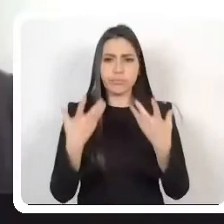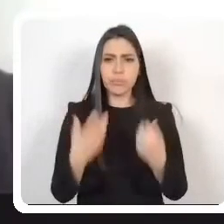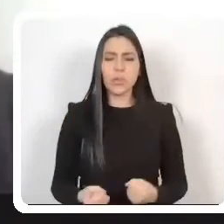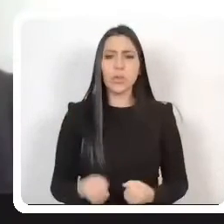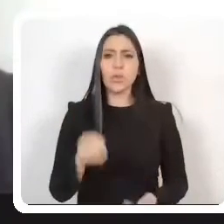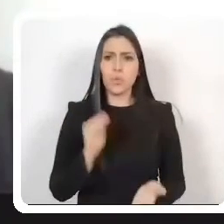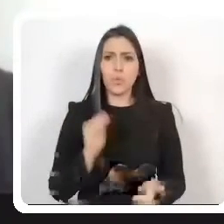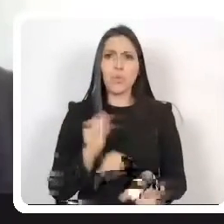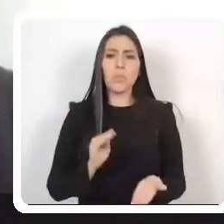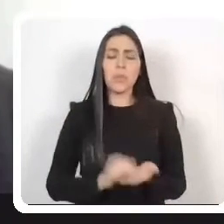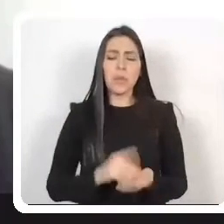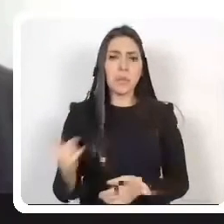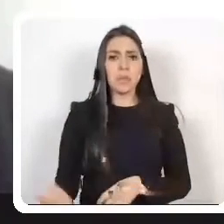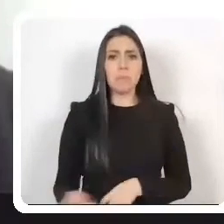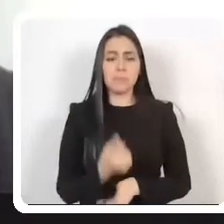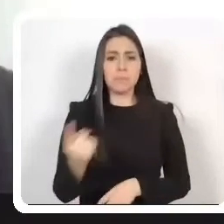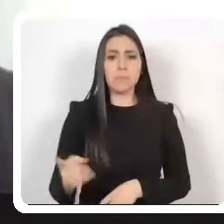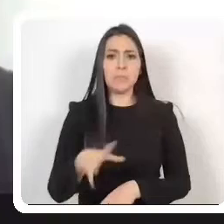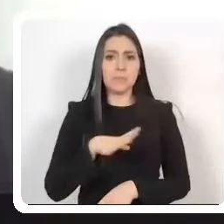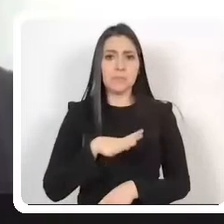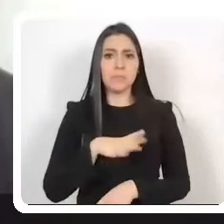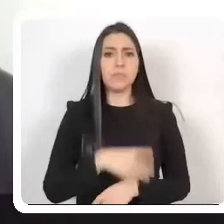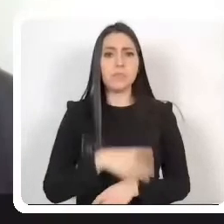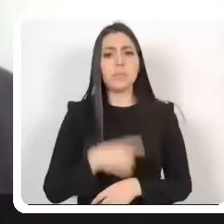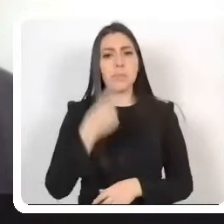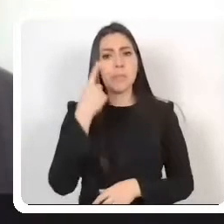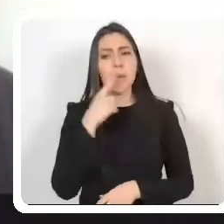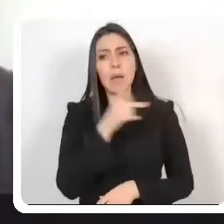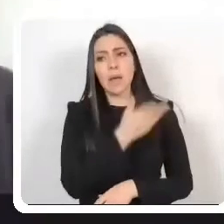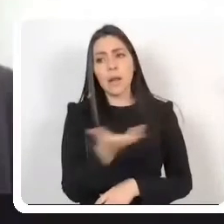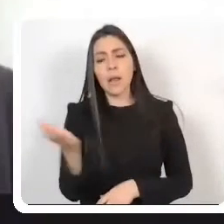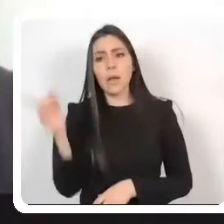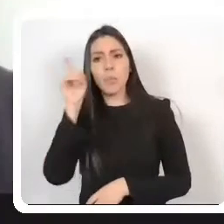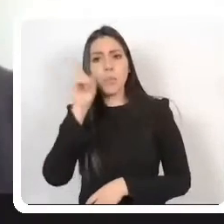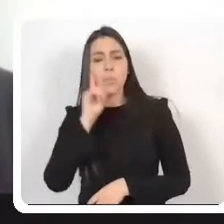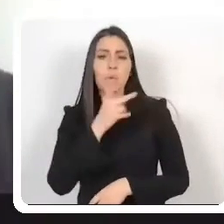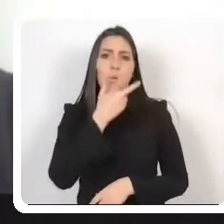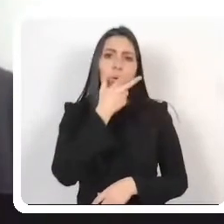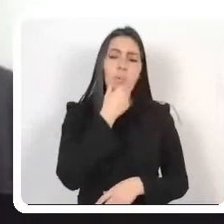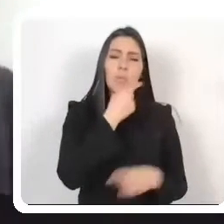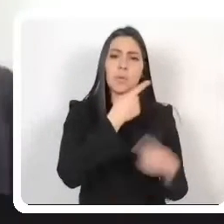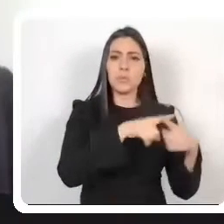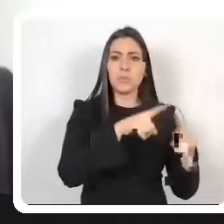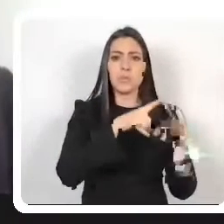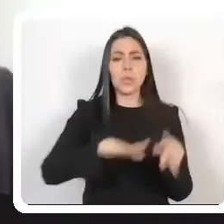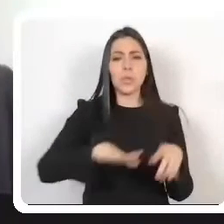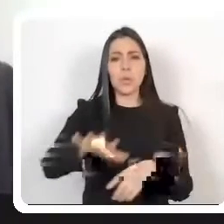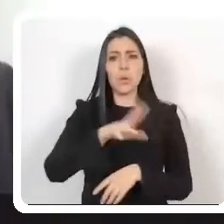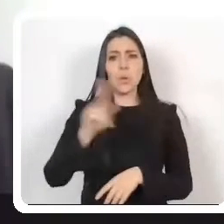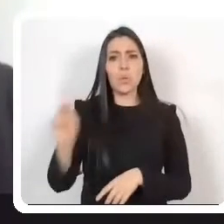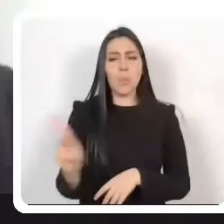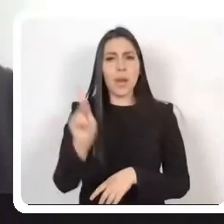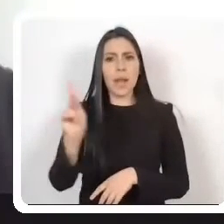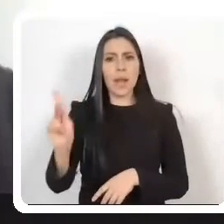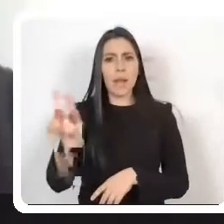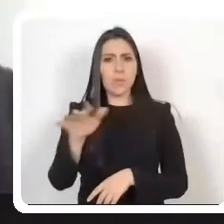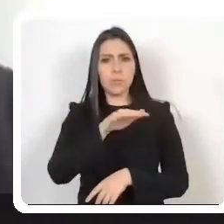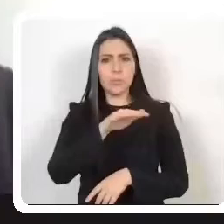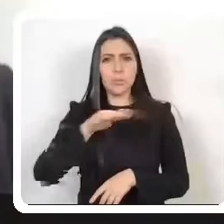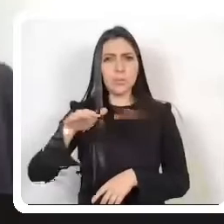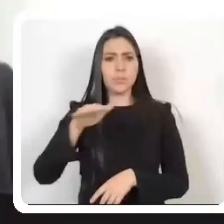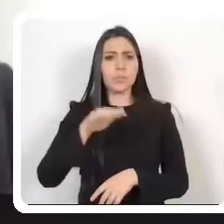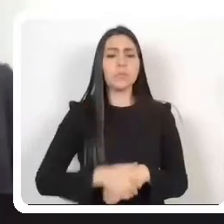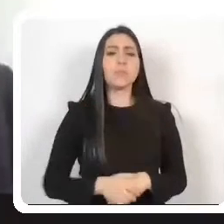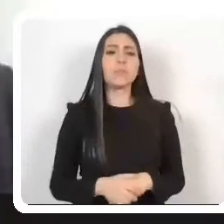vigentes para mujeres y hombres de todos los pueblos, debido a que por su